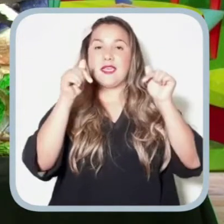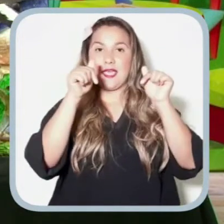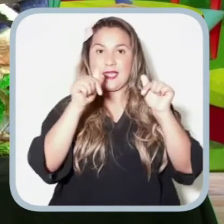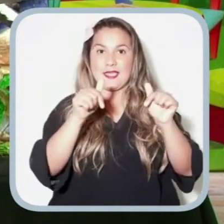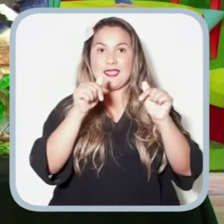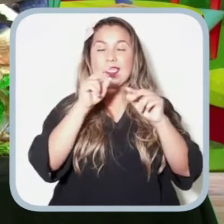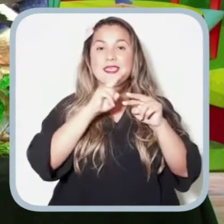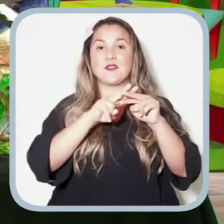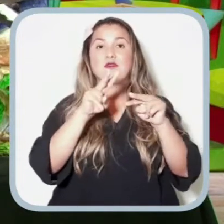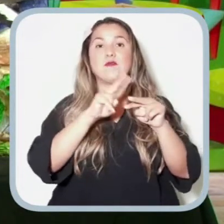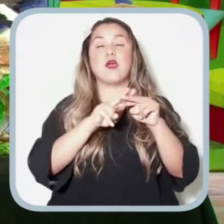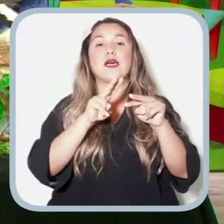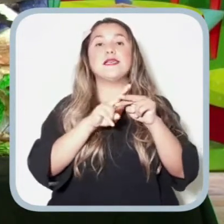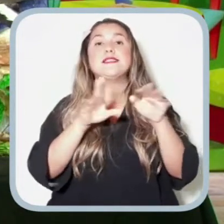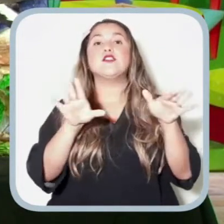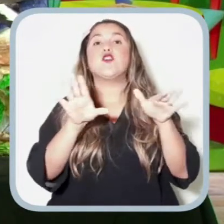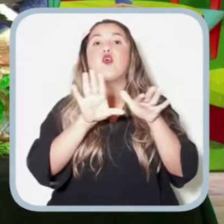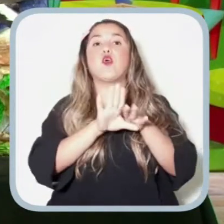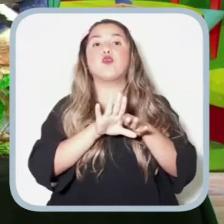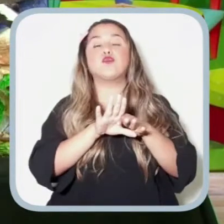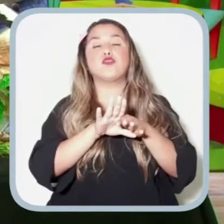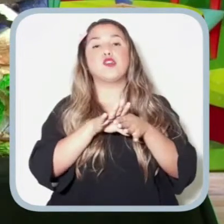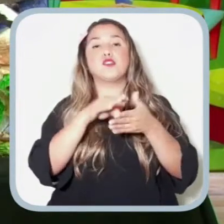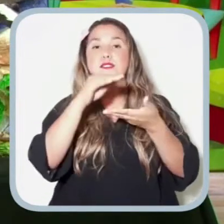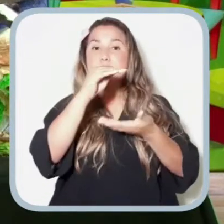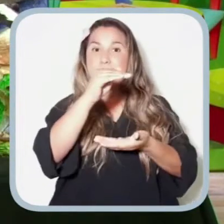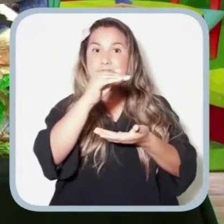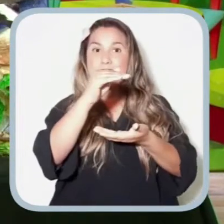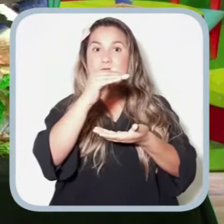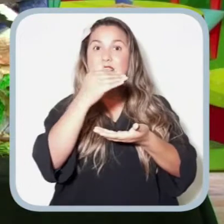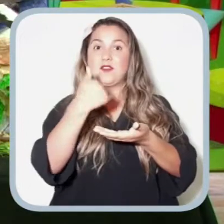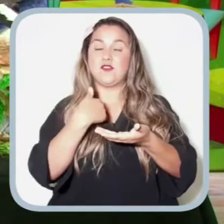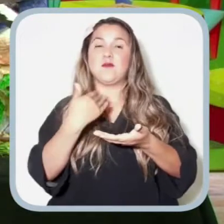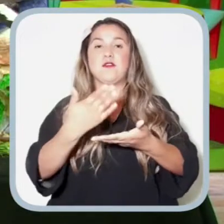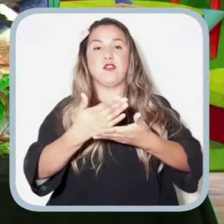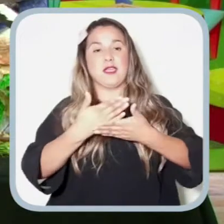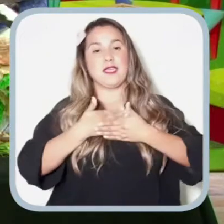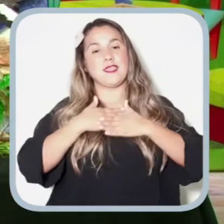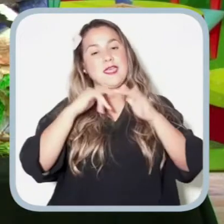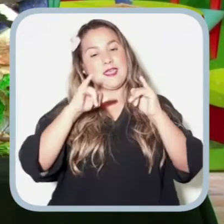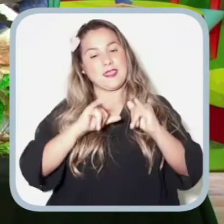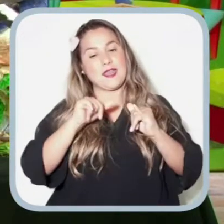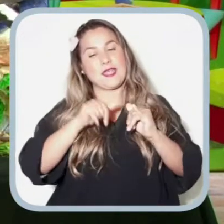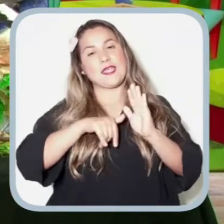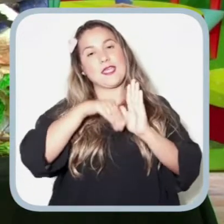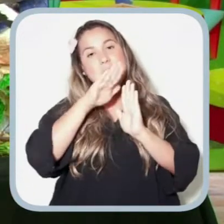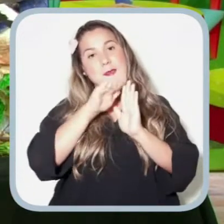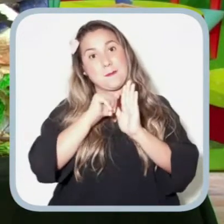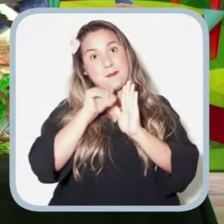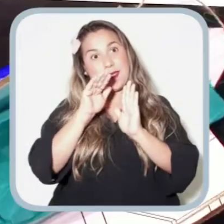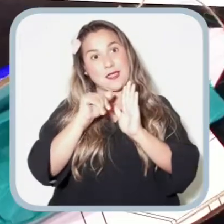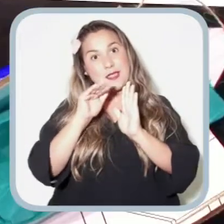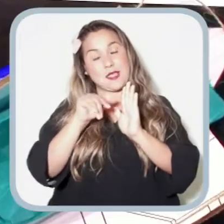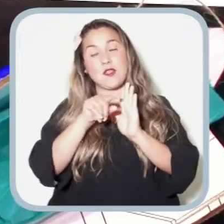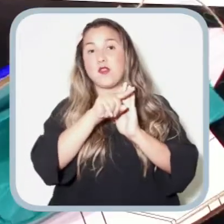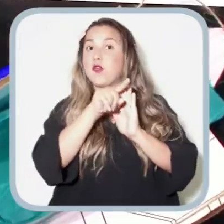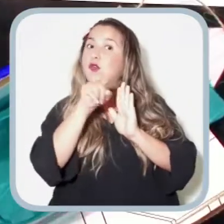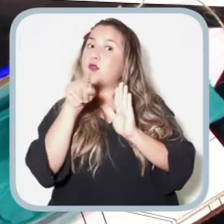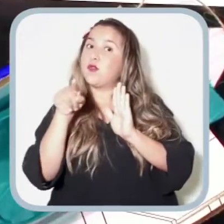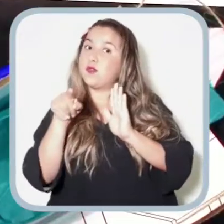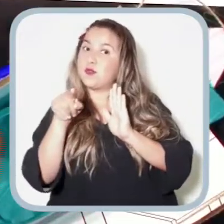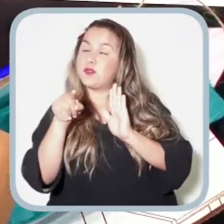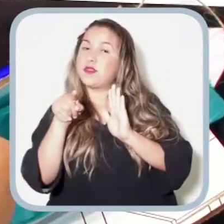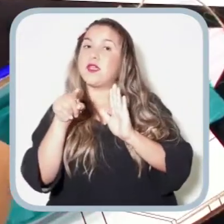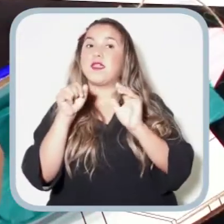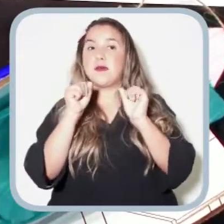estuvimos realizando juntos y juntas y al que yo me voy a quedar pintando con toda la calma ustedes pueden